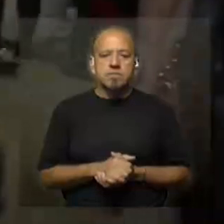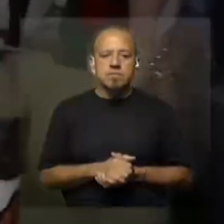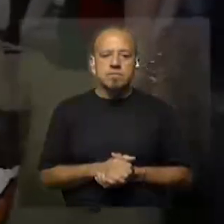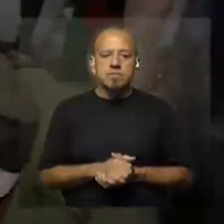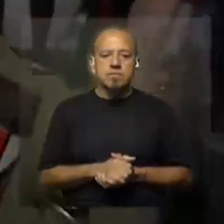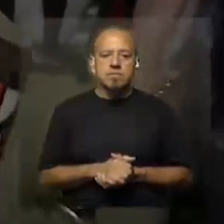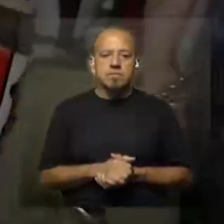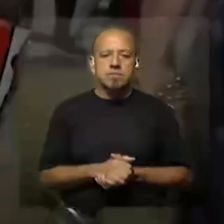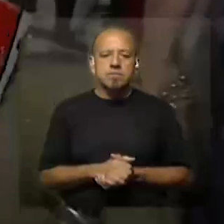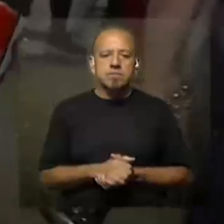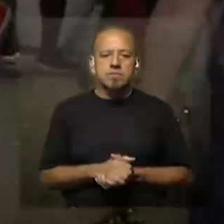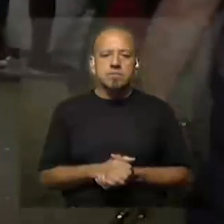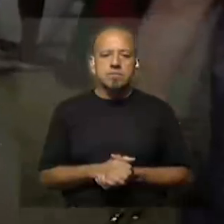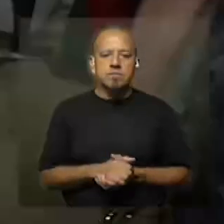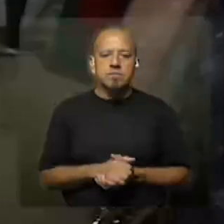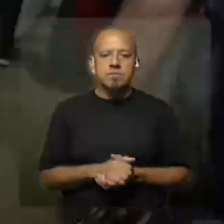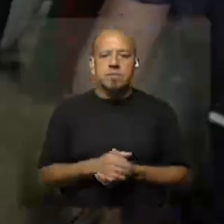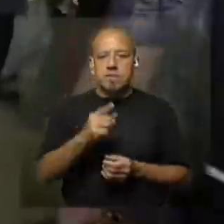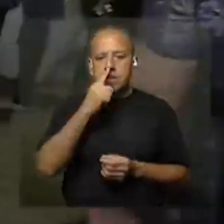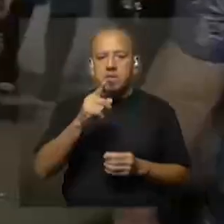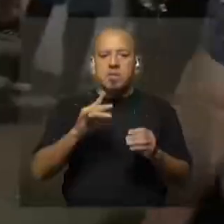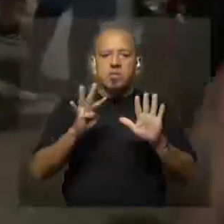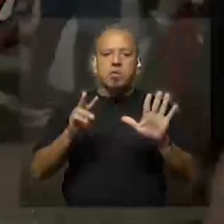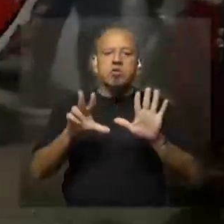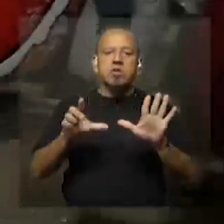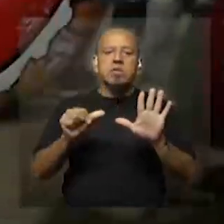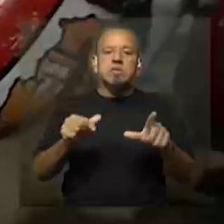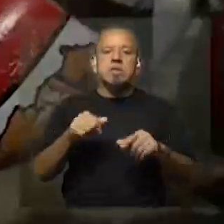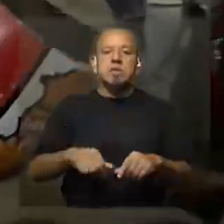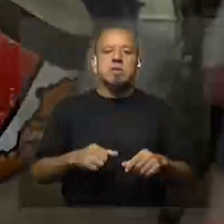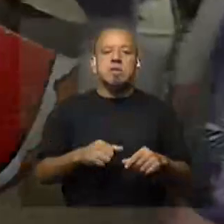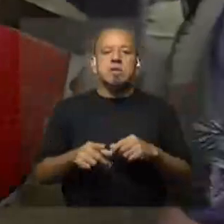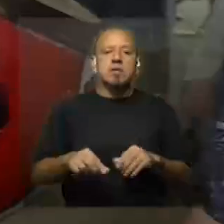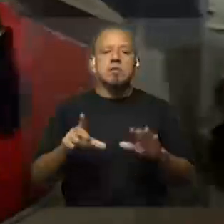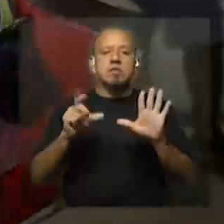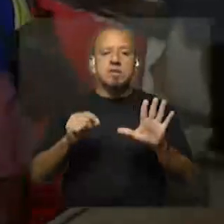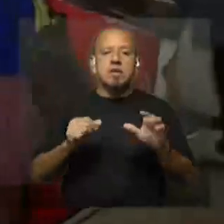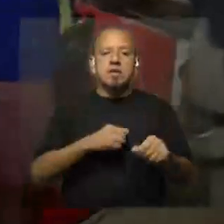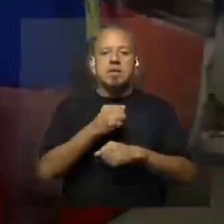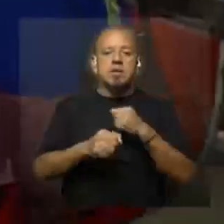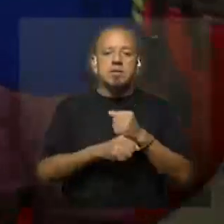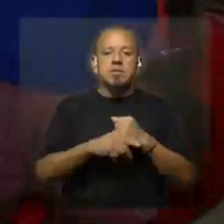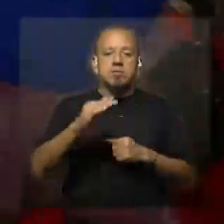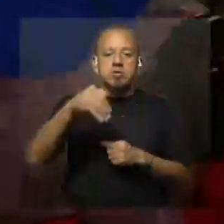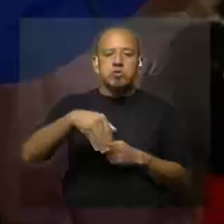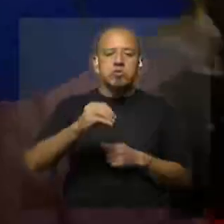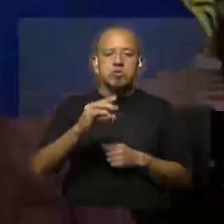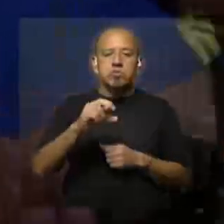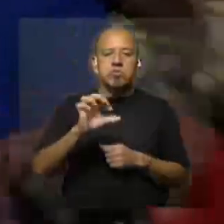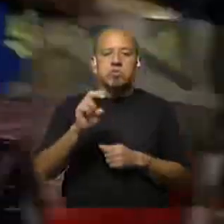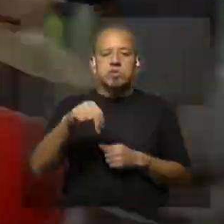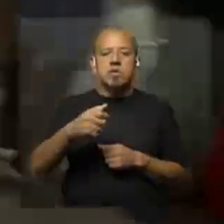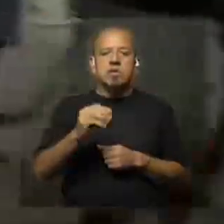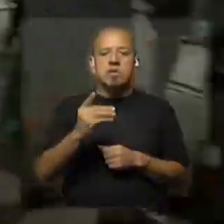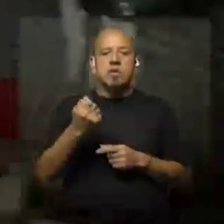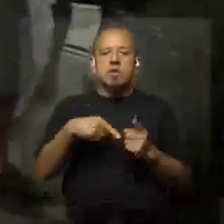sale en las llamadas desde el año 1986. Este año se cumplen 70 años de Morenada y este es el homenaje.